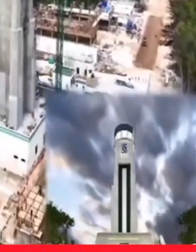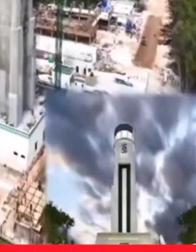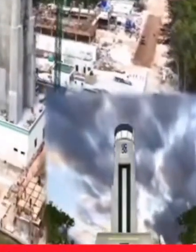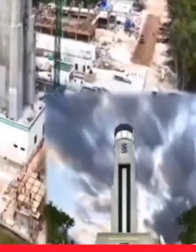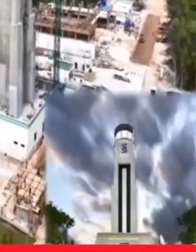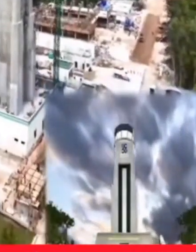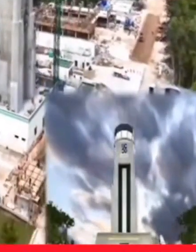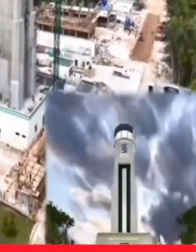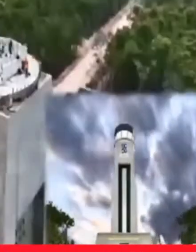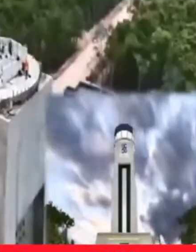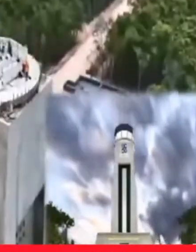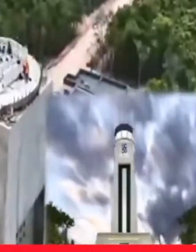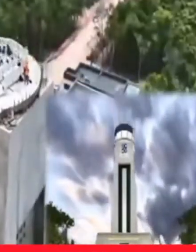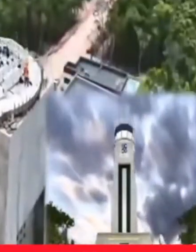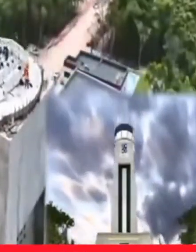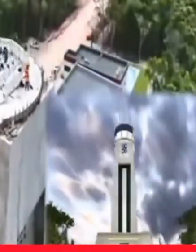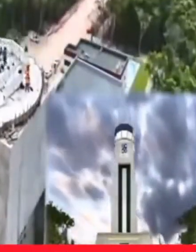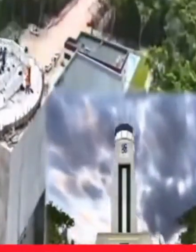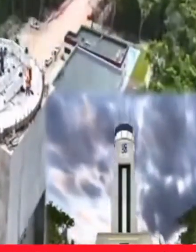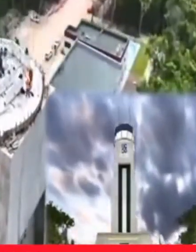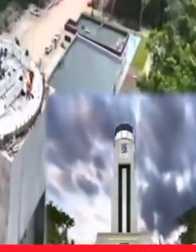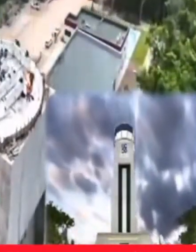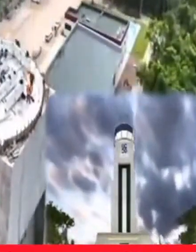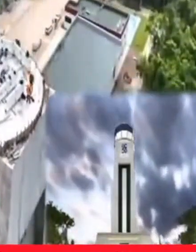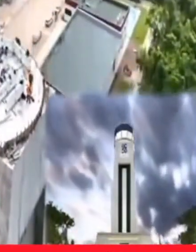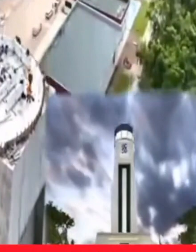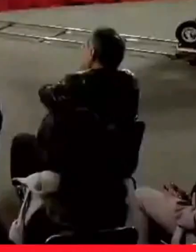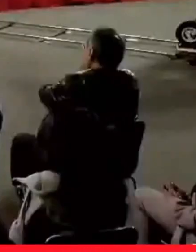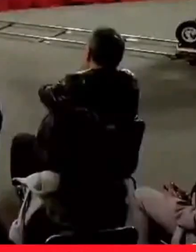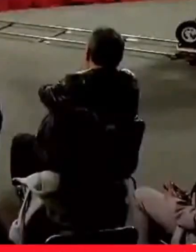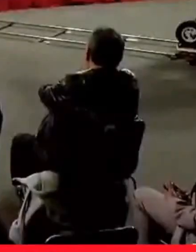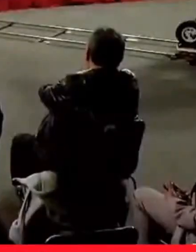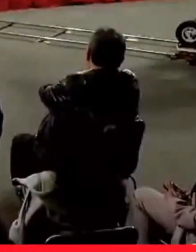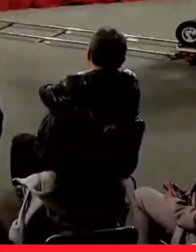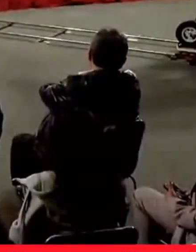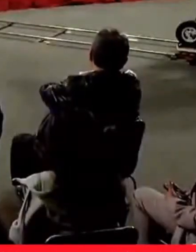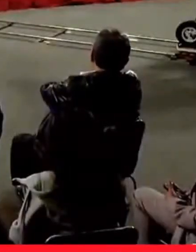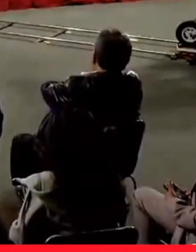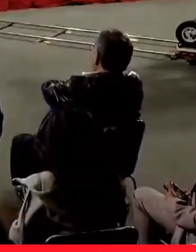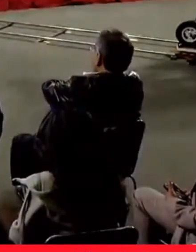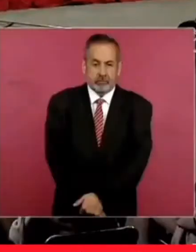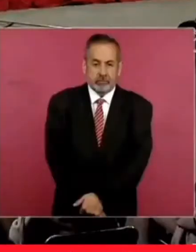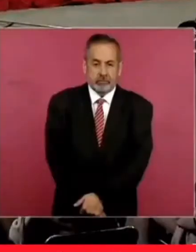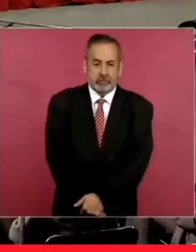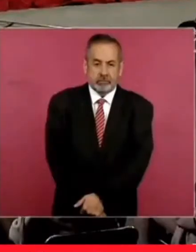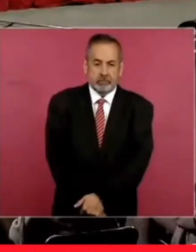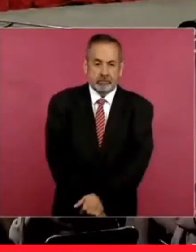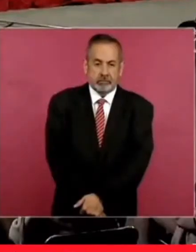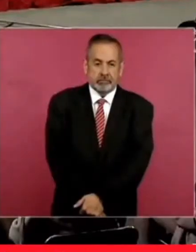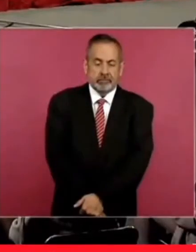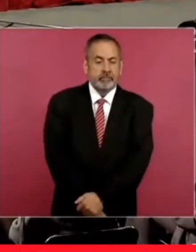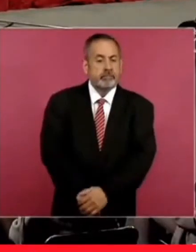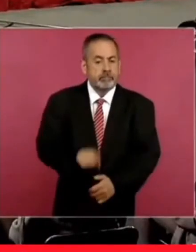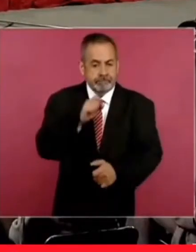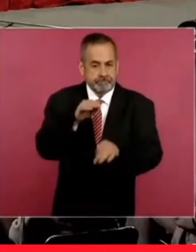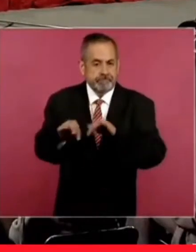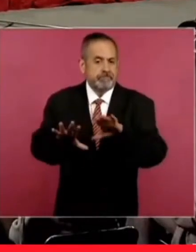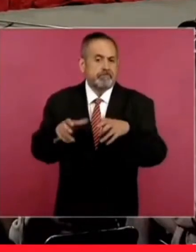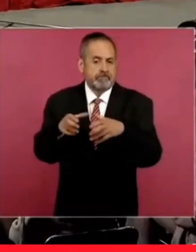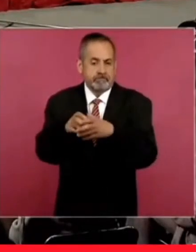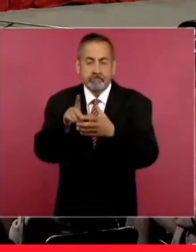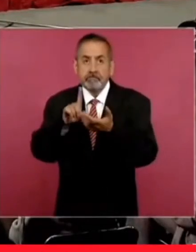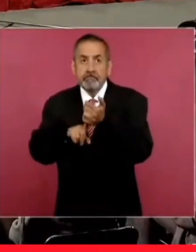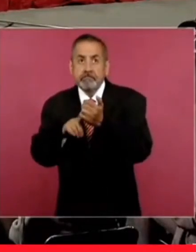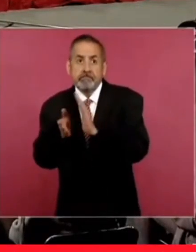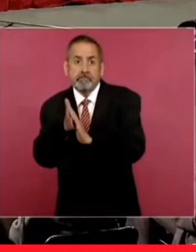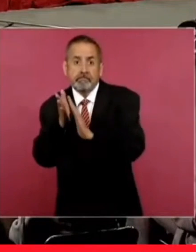que tendrá capacidad para albergar a 13 grandes aeronaves comerciales. Estamos trabajando en acabados interiores